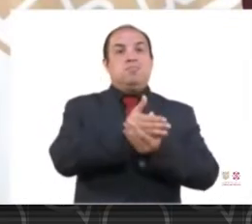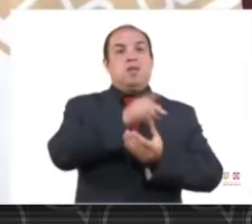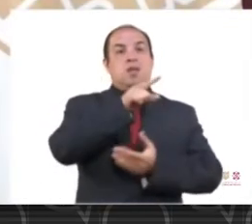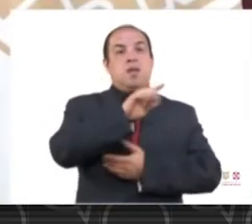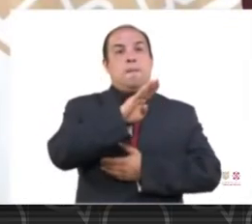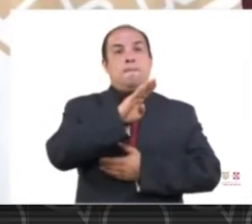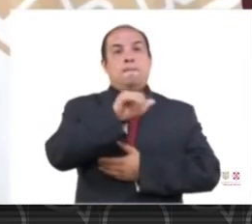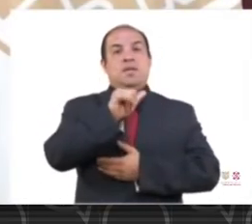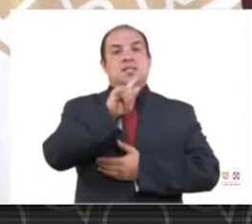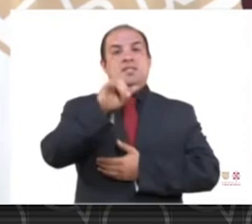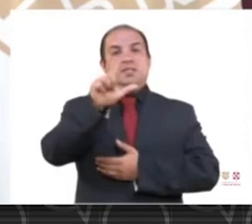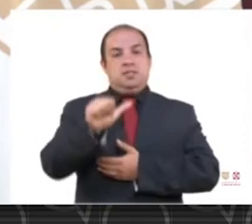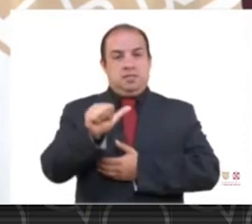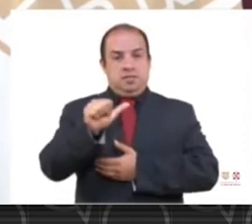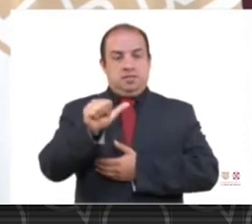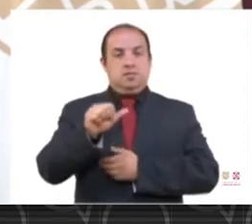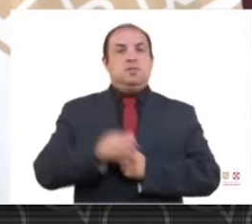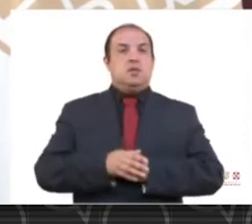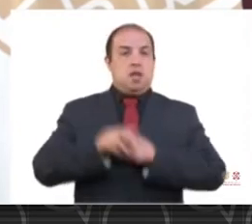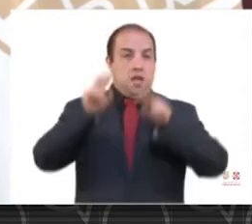Basílica de Guadalupe.